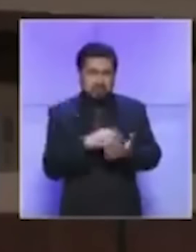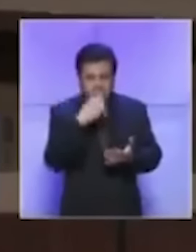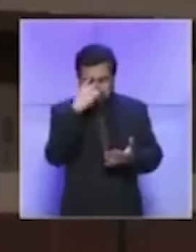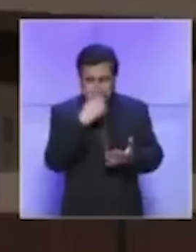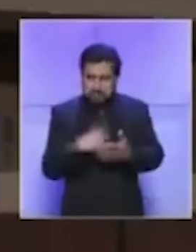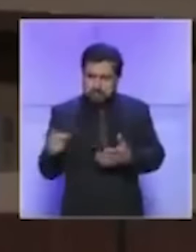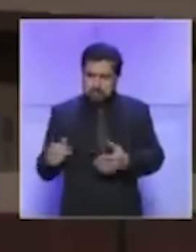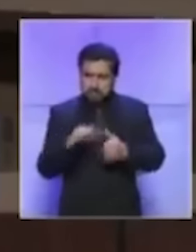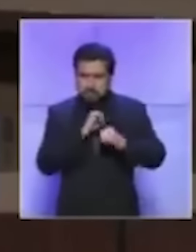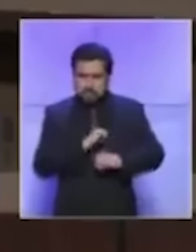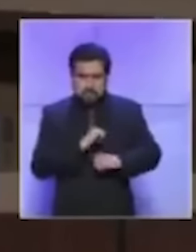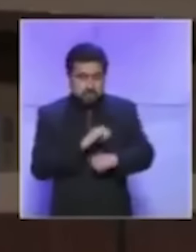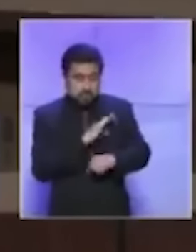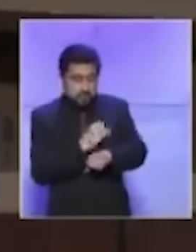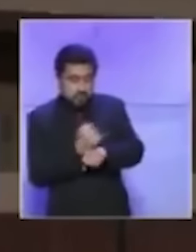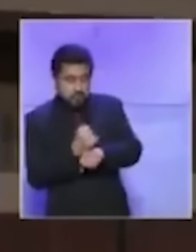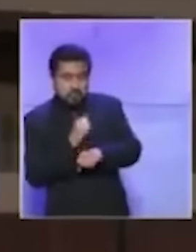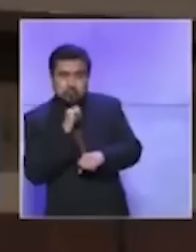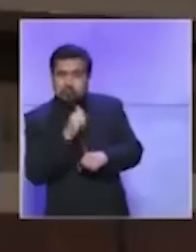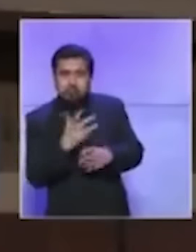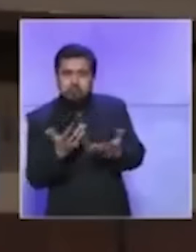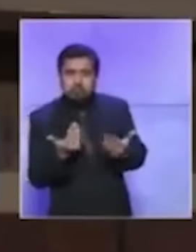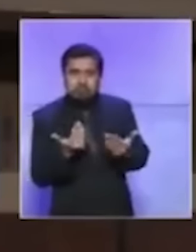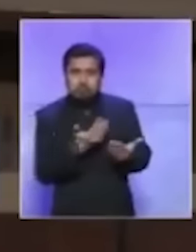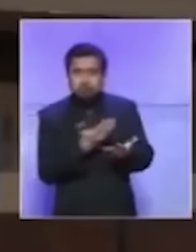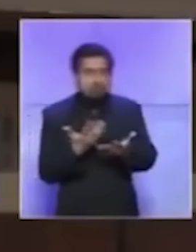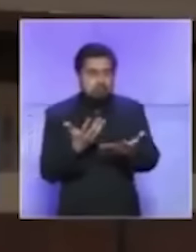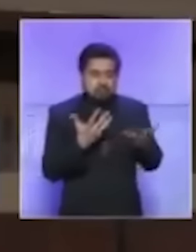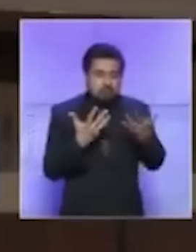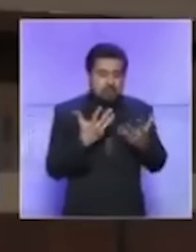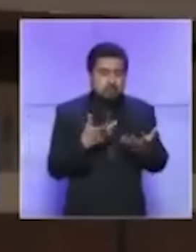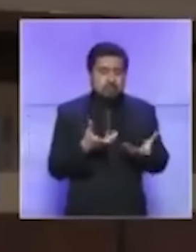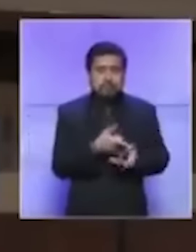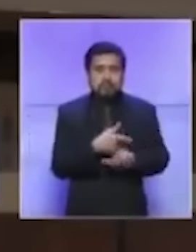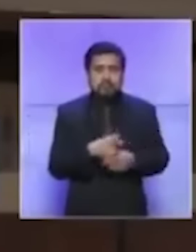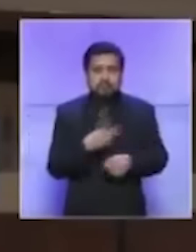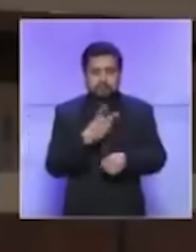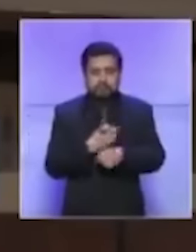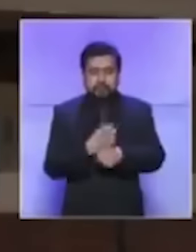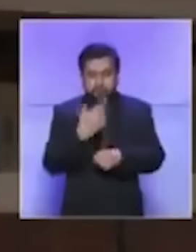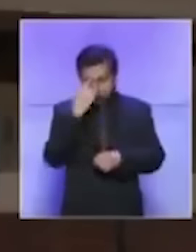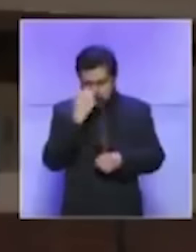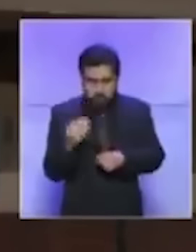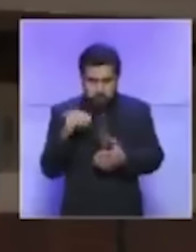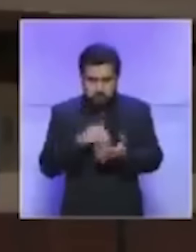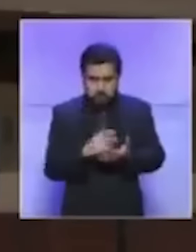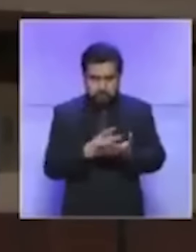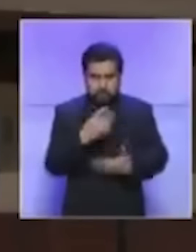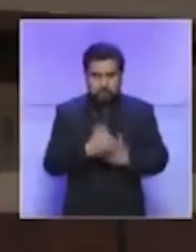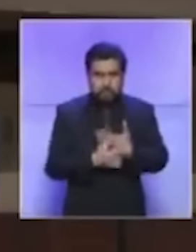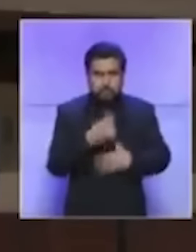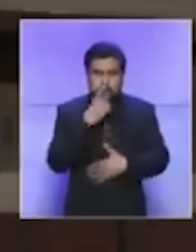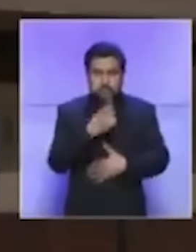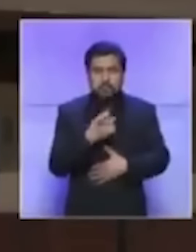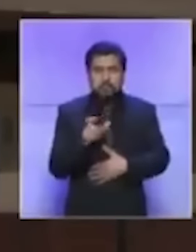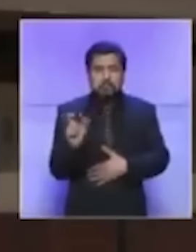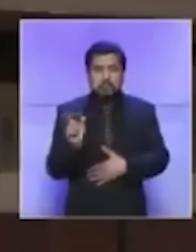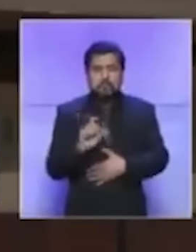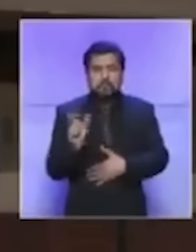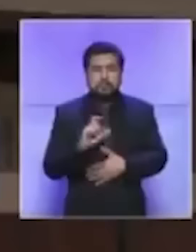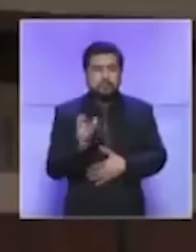técnica iniciar una investigación. Un segundo argumento presentado en el proyecto es que los indicios